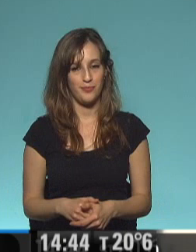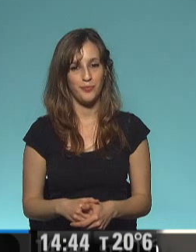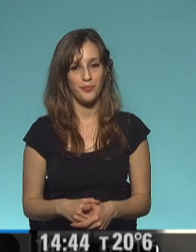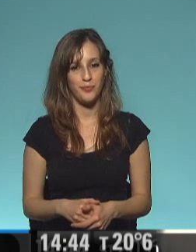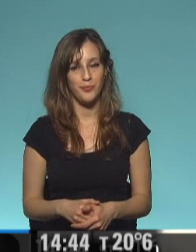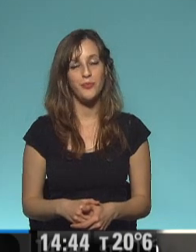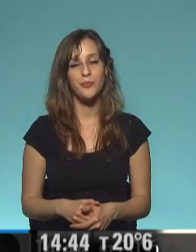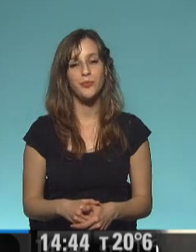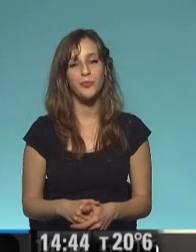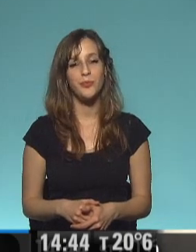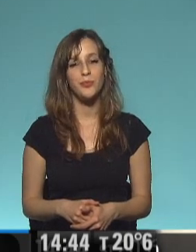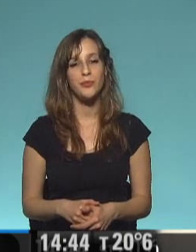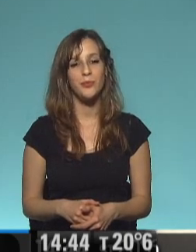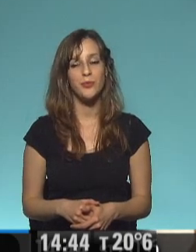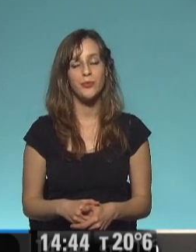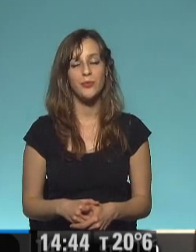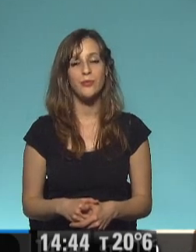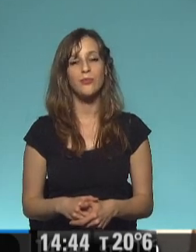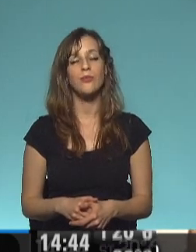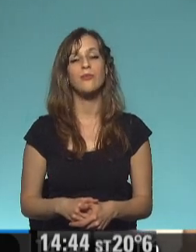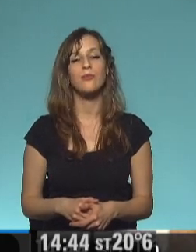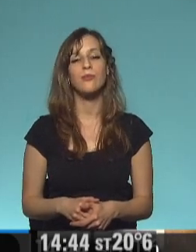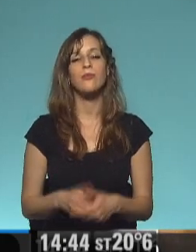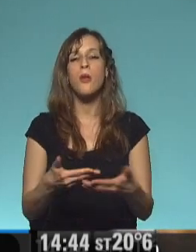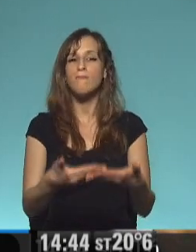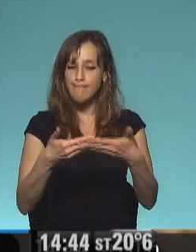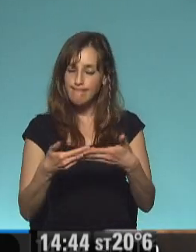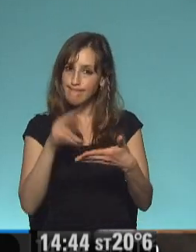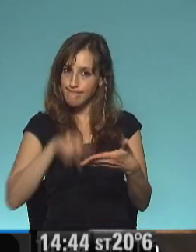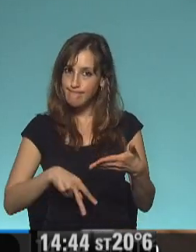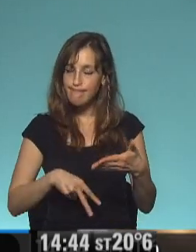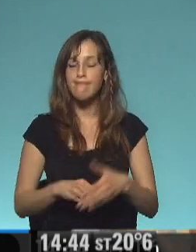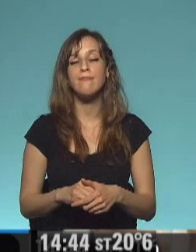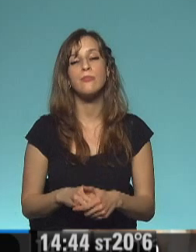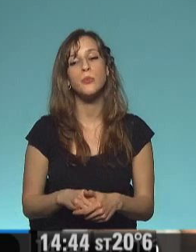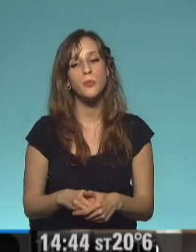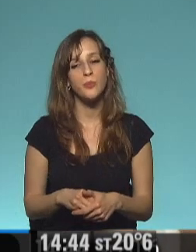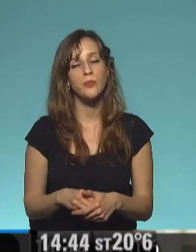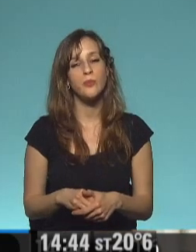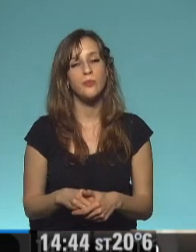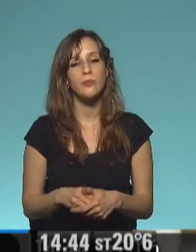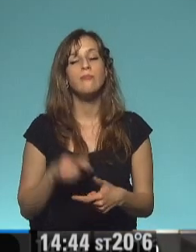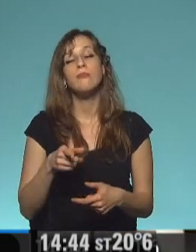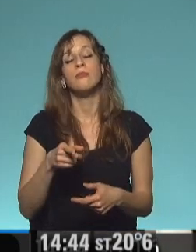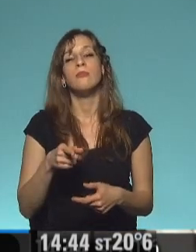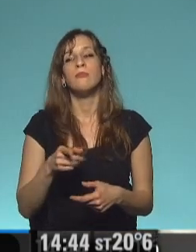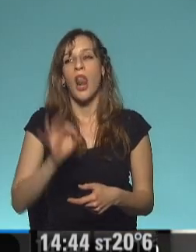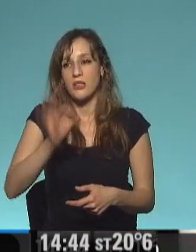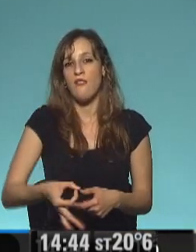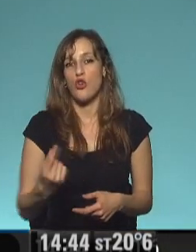una publicidad que me pasa Matías, para que también entiendan que nos ocupamos de